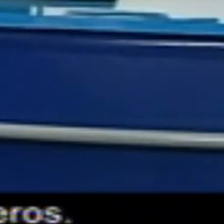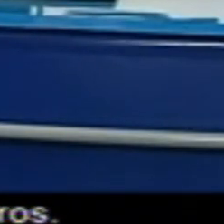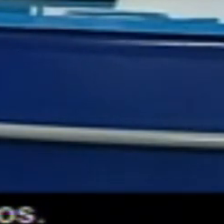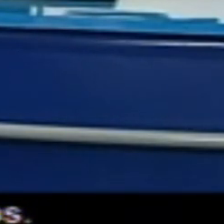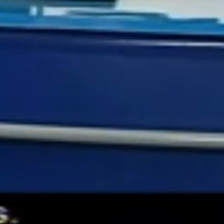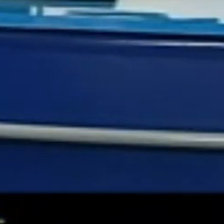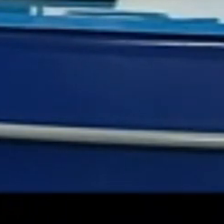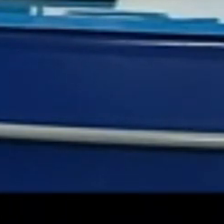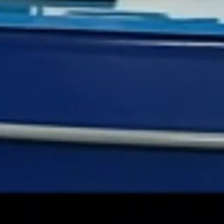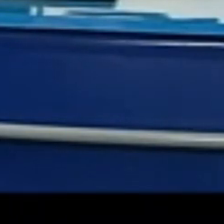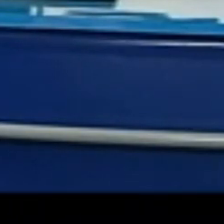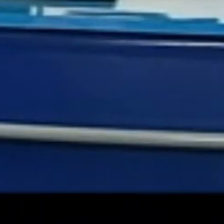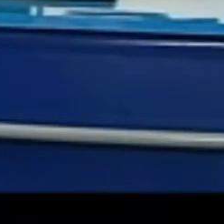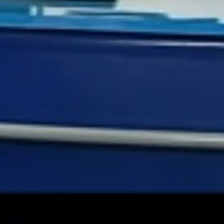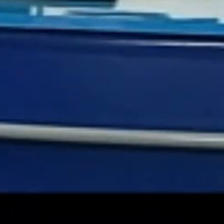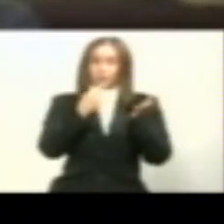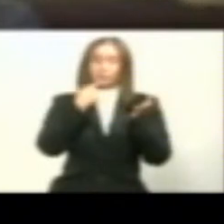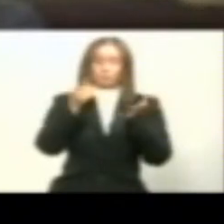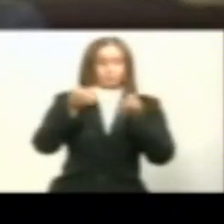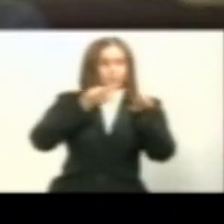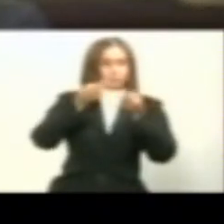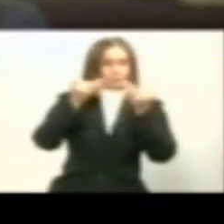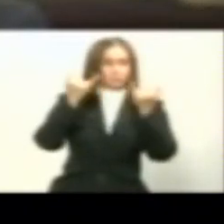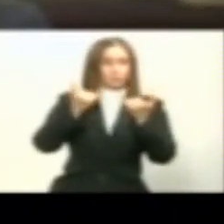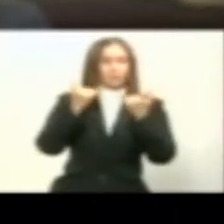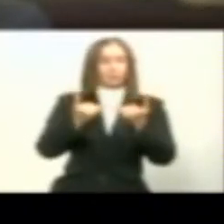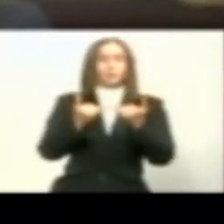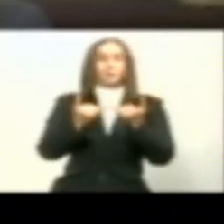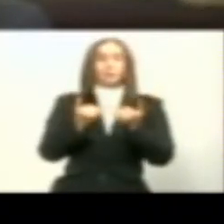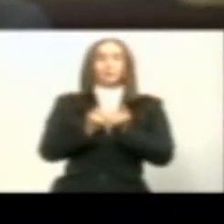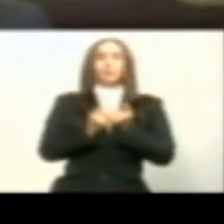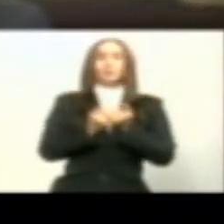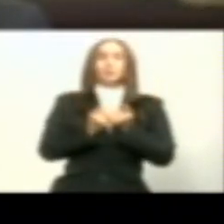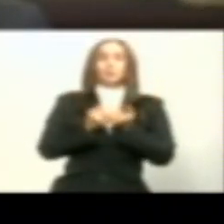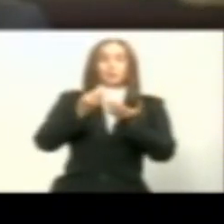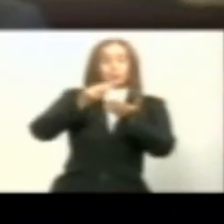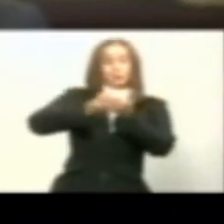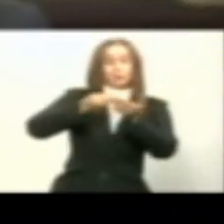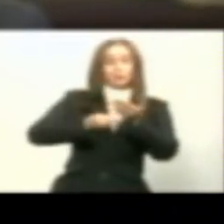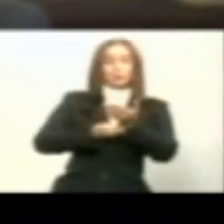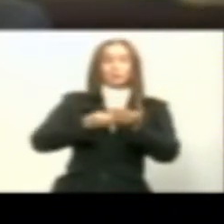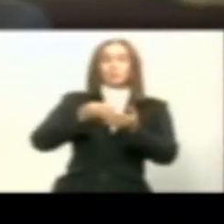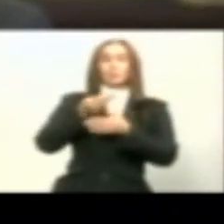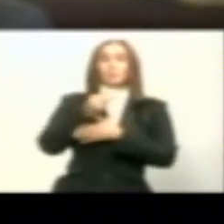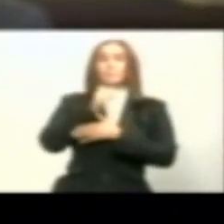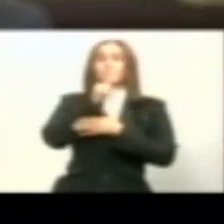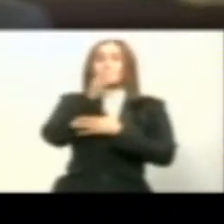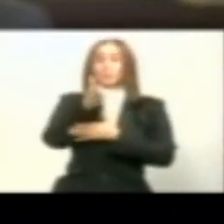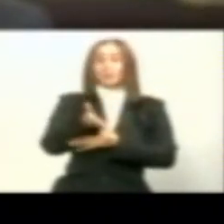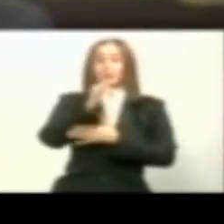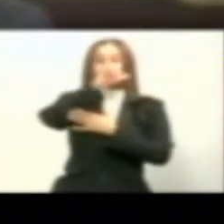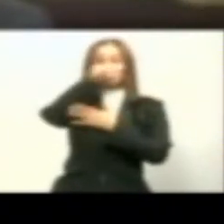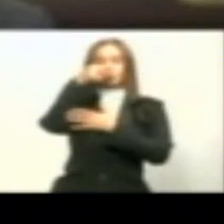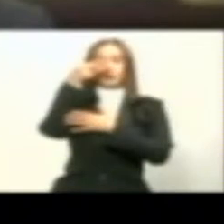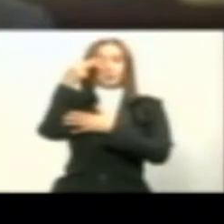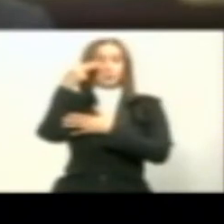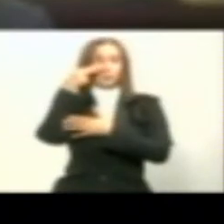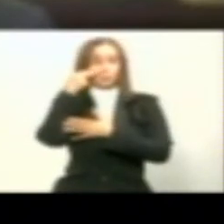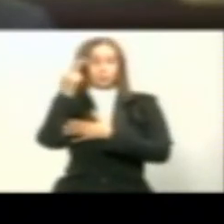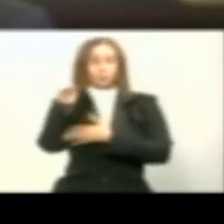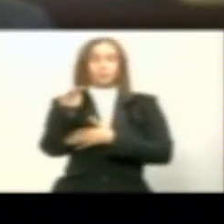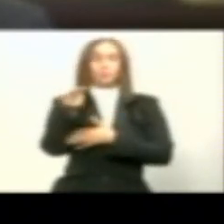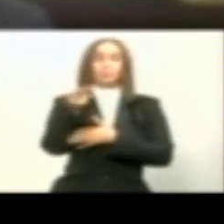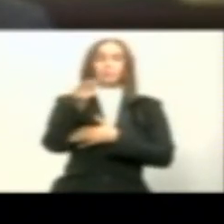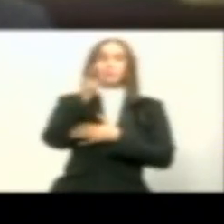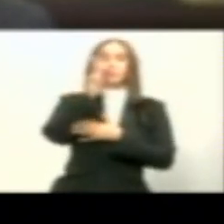nómina. El gasto operativo en el trimestre mayo-junio fue de 12.3 millones de dólares